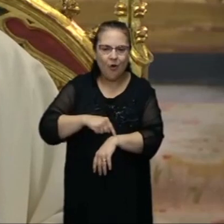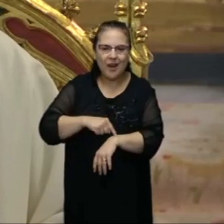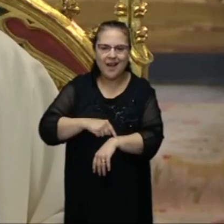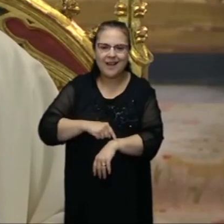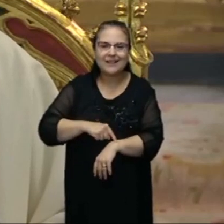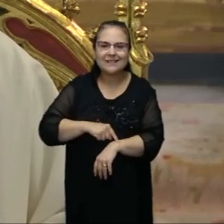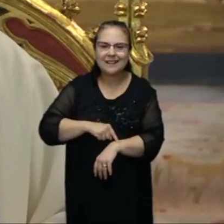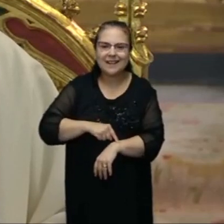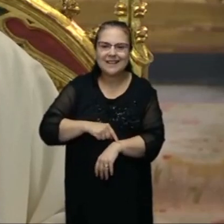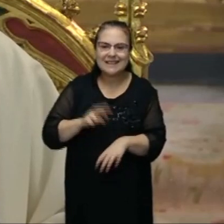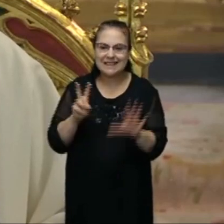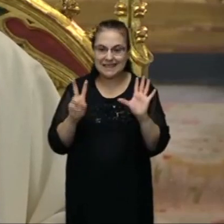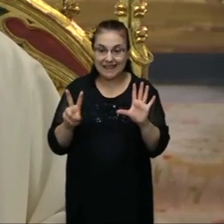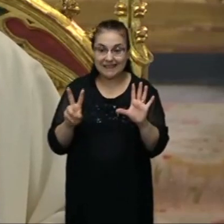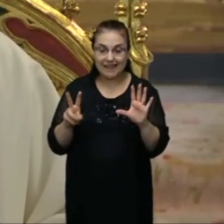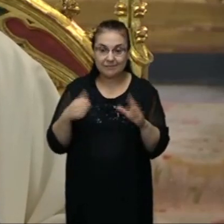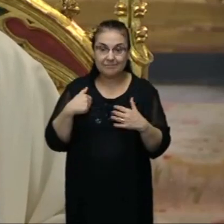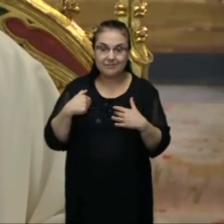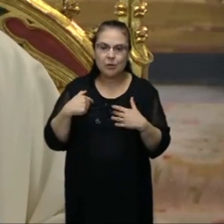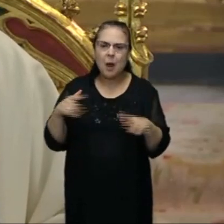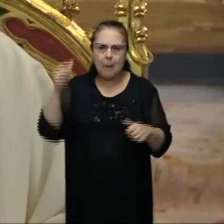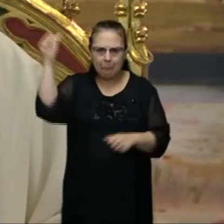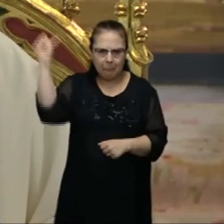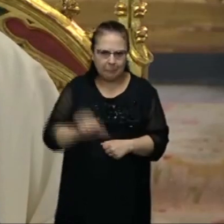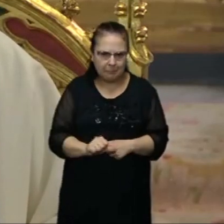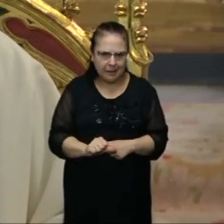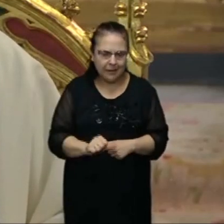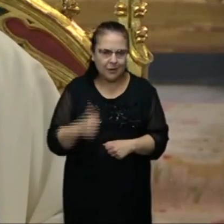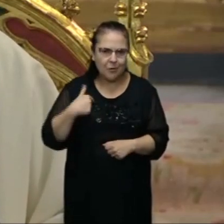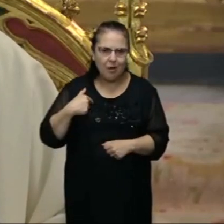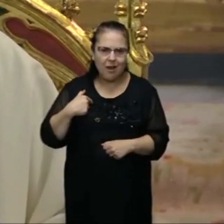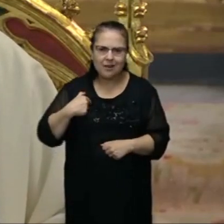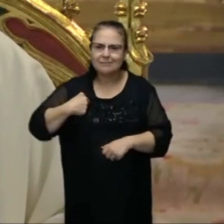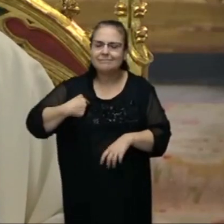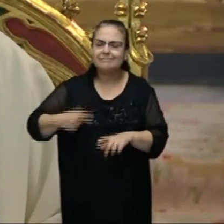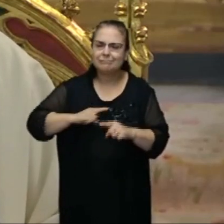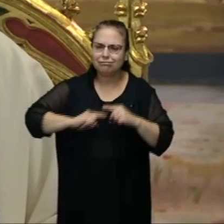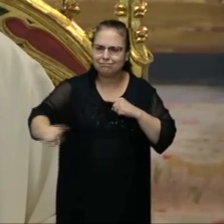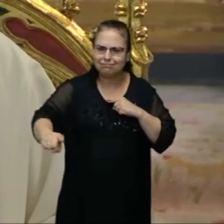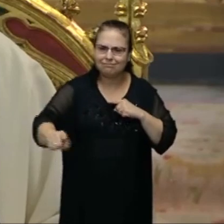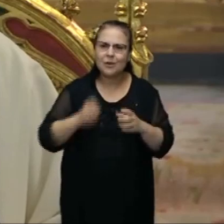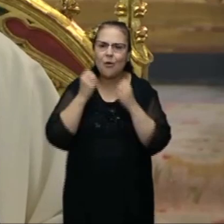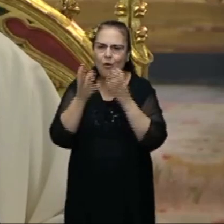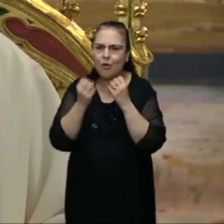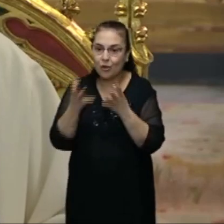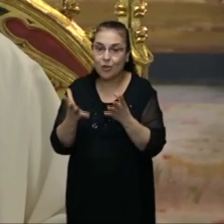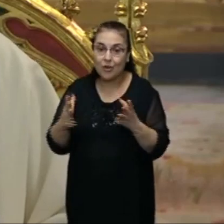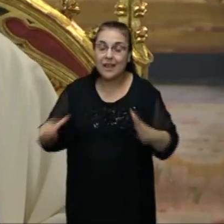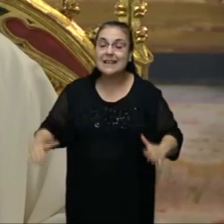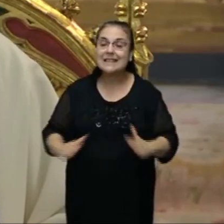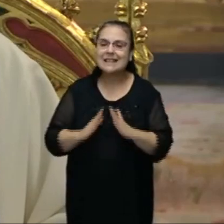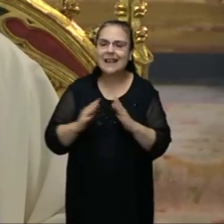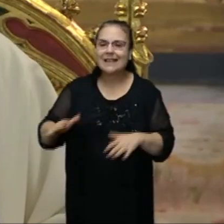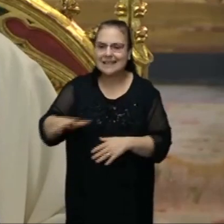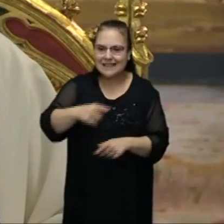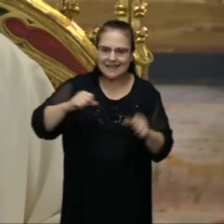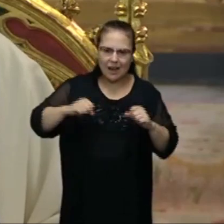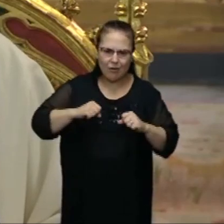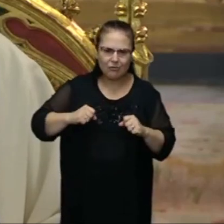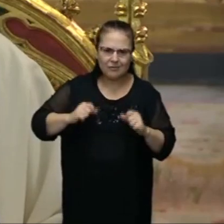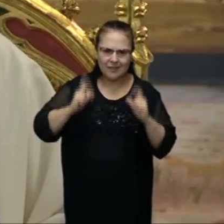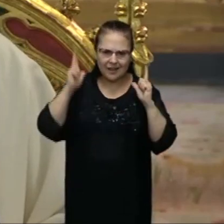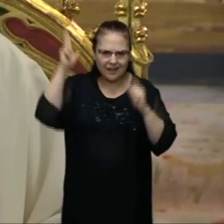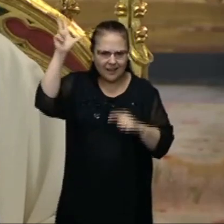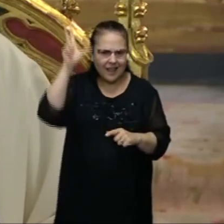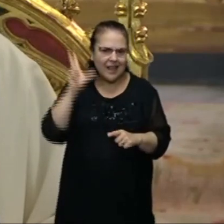La Marquesa de O. Dirige el coloquio don Eduardo Torres Dulce en el Salón San Juan Pablo II, recordado hoy, Cineforum,